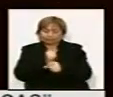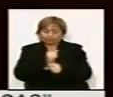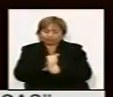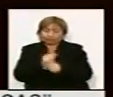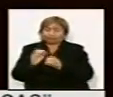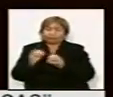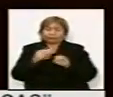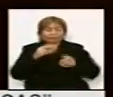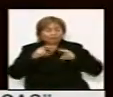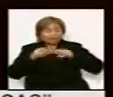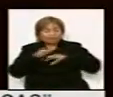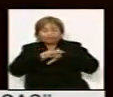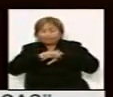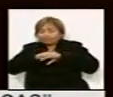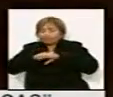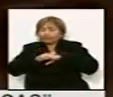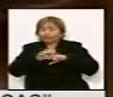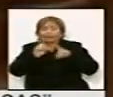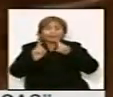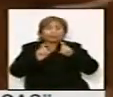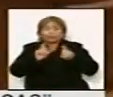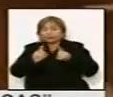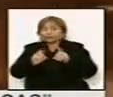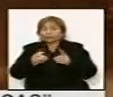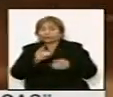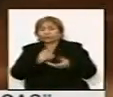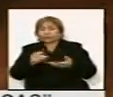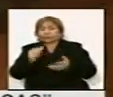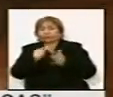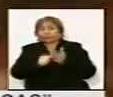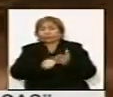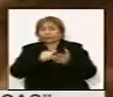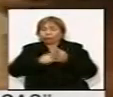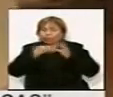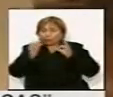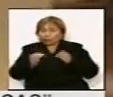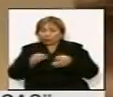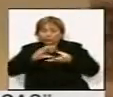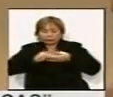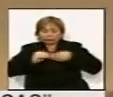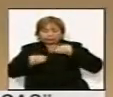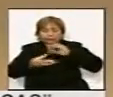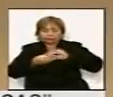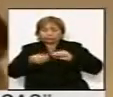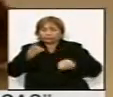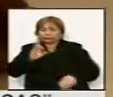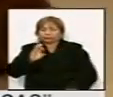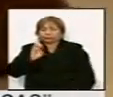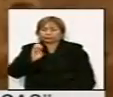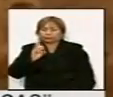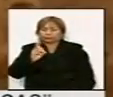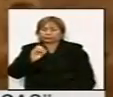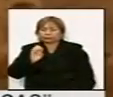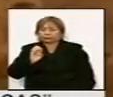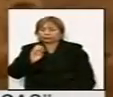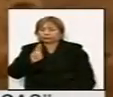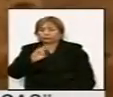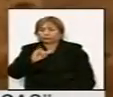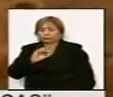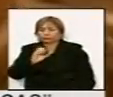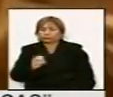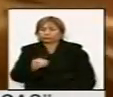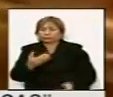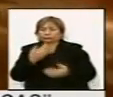ha sido elogiosamente comentado por el destacado arqueólogo, antropólogo e historiador Federico Kaumandorf. Además, con